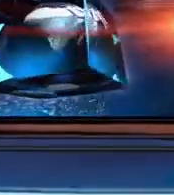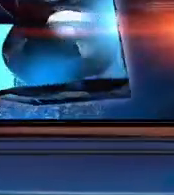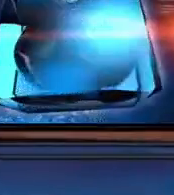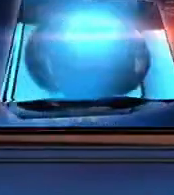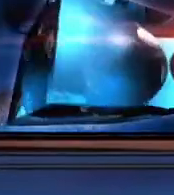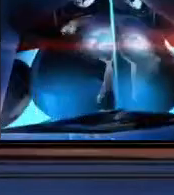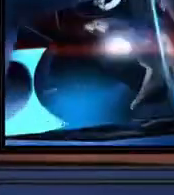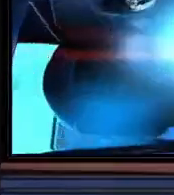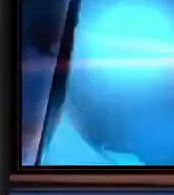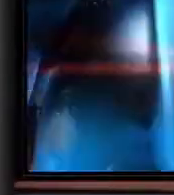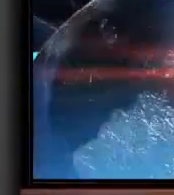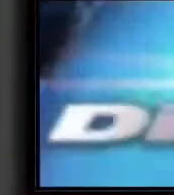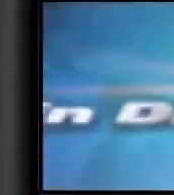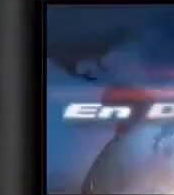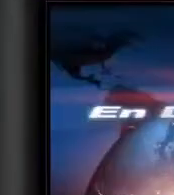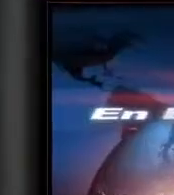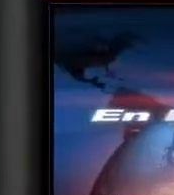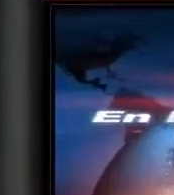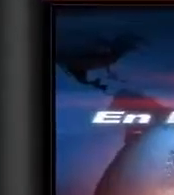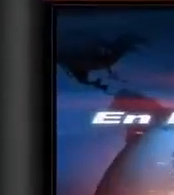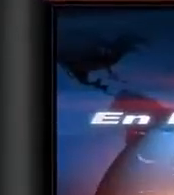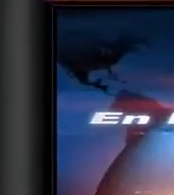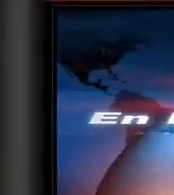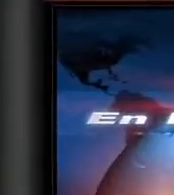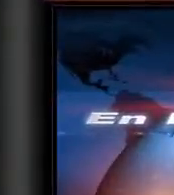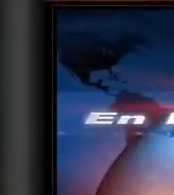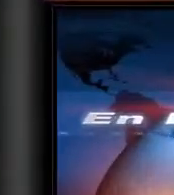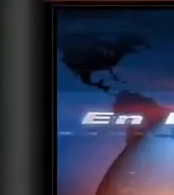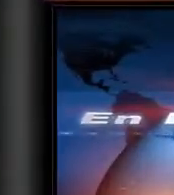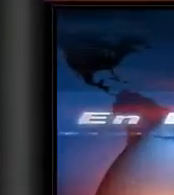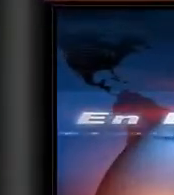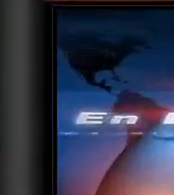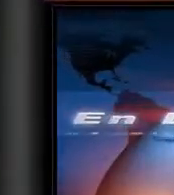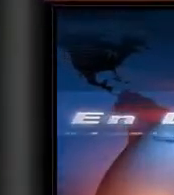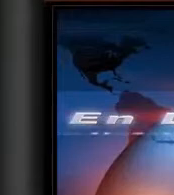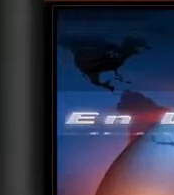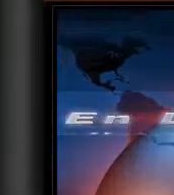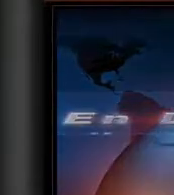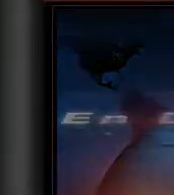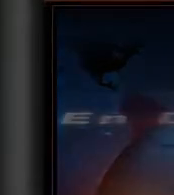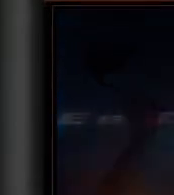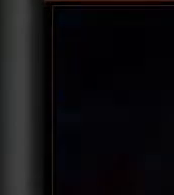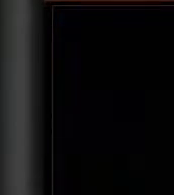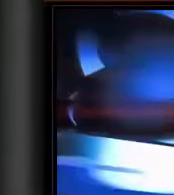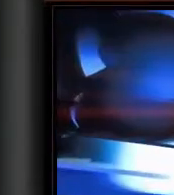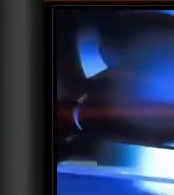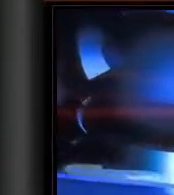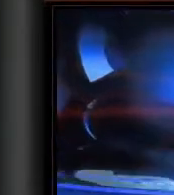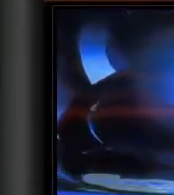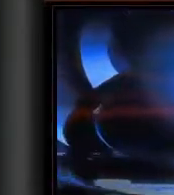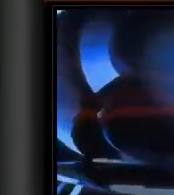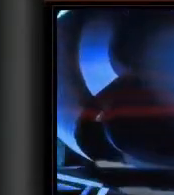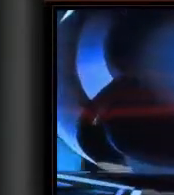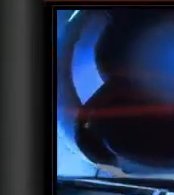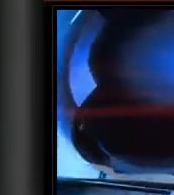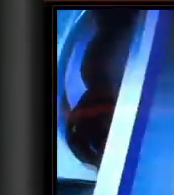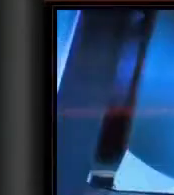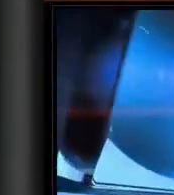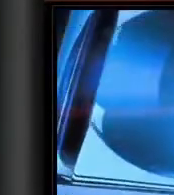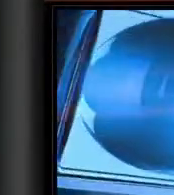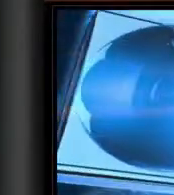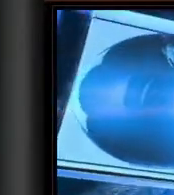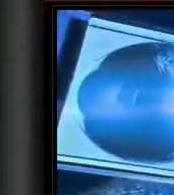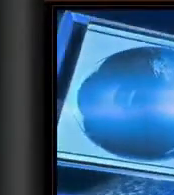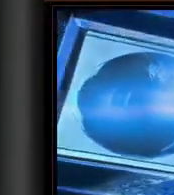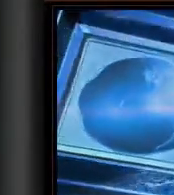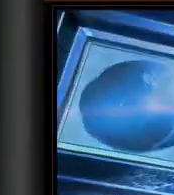www.flyrtv.cl. Nos encontramos para acompañarles con toda la información más destacada de la jornada. En este día jueves, un